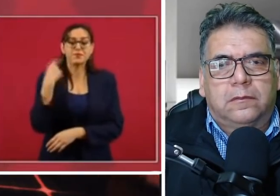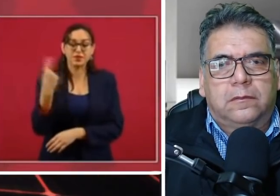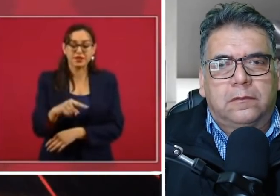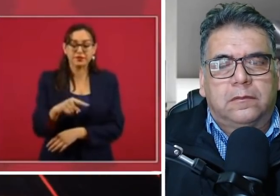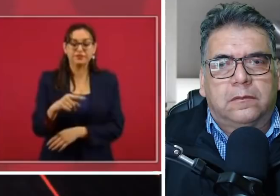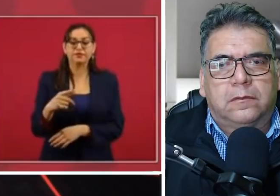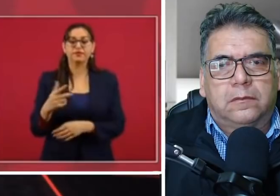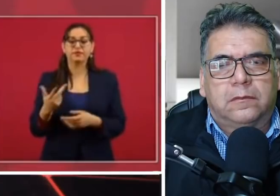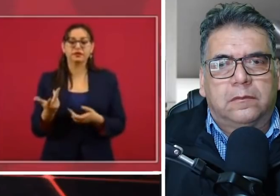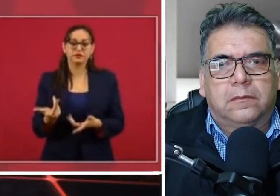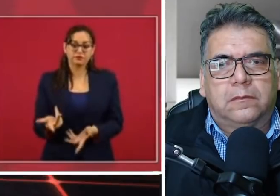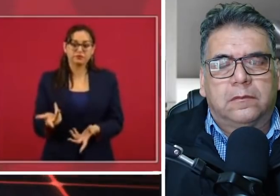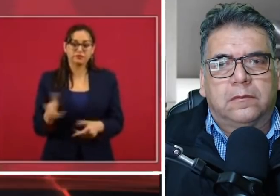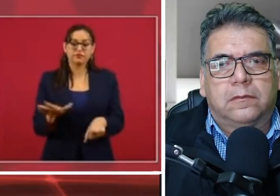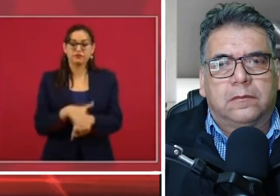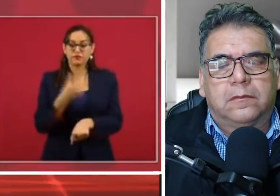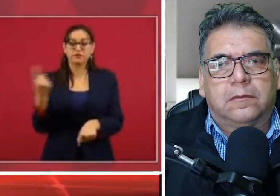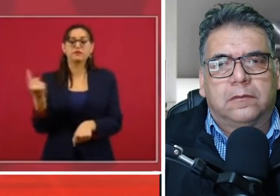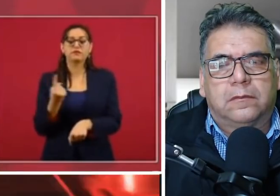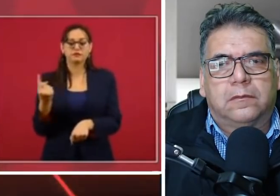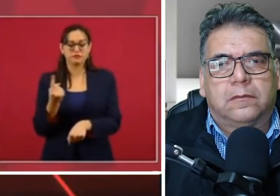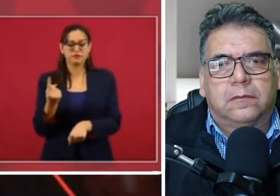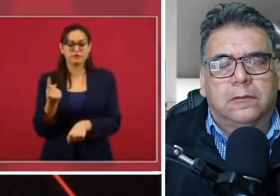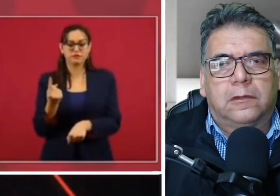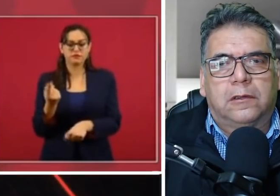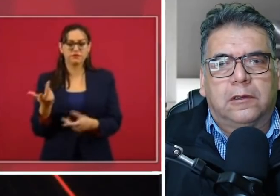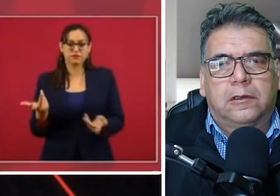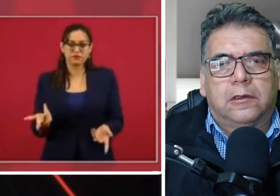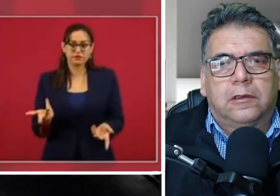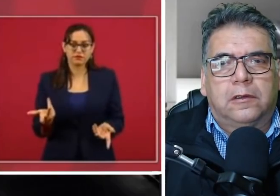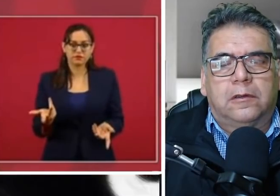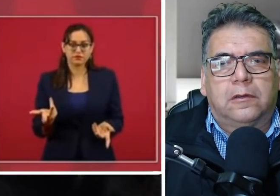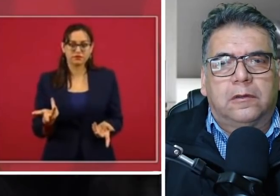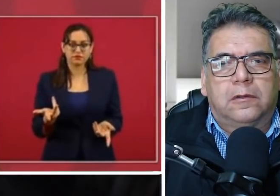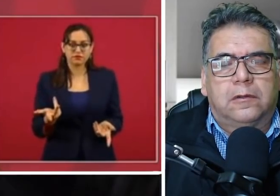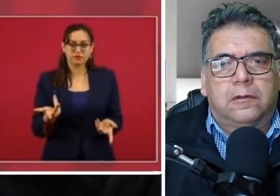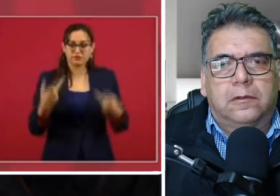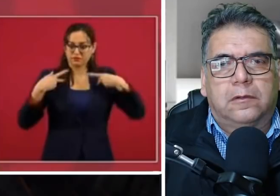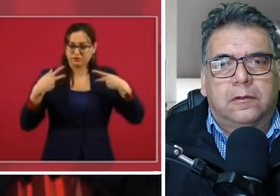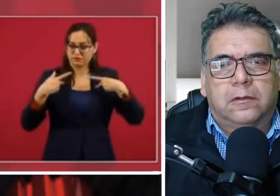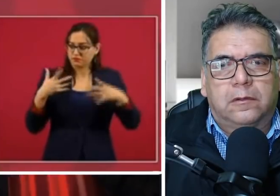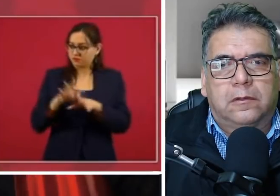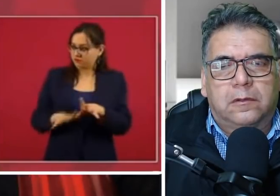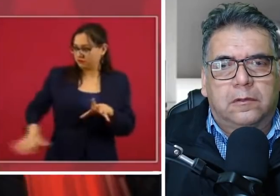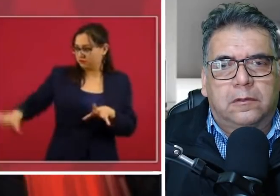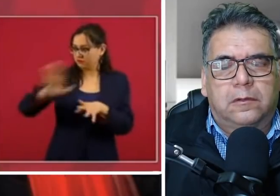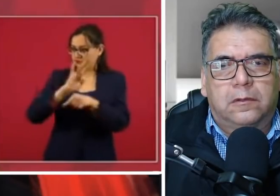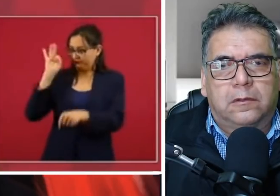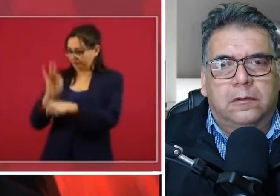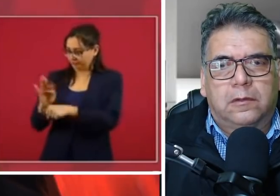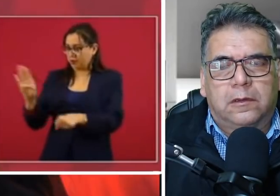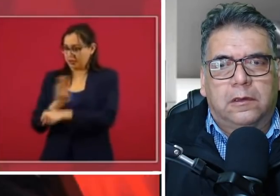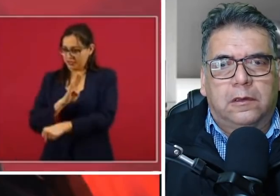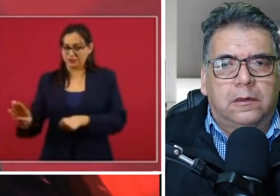porque en vez de beneficiarse del pueblo con esta